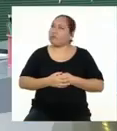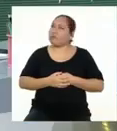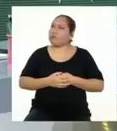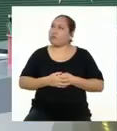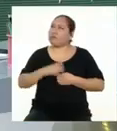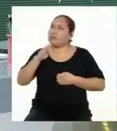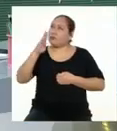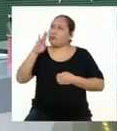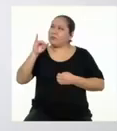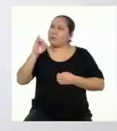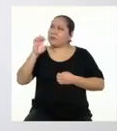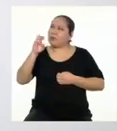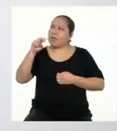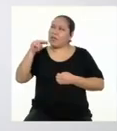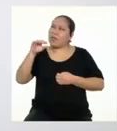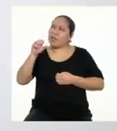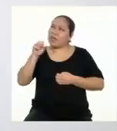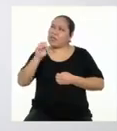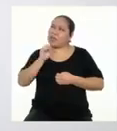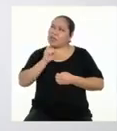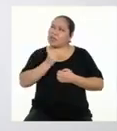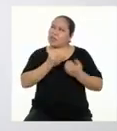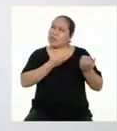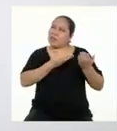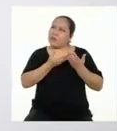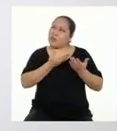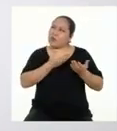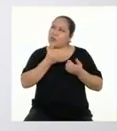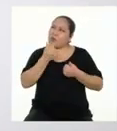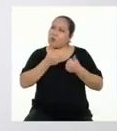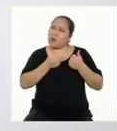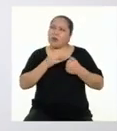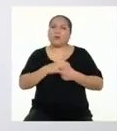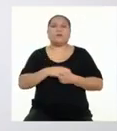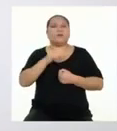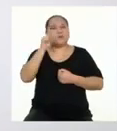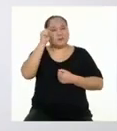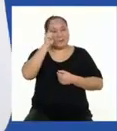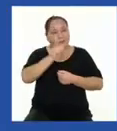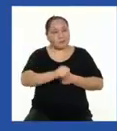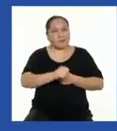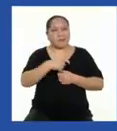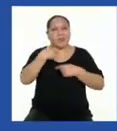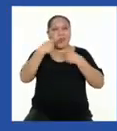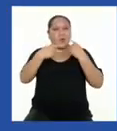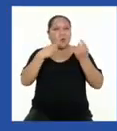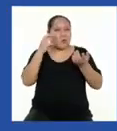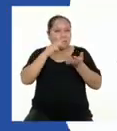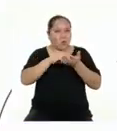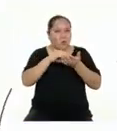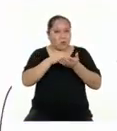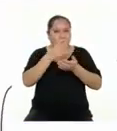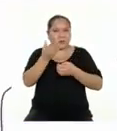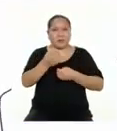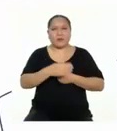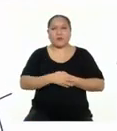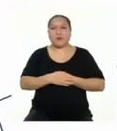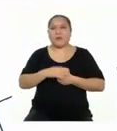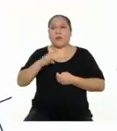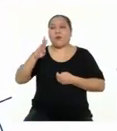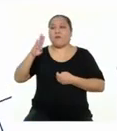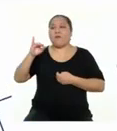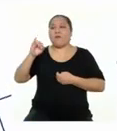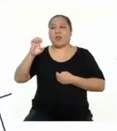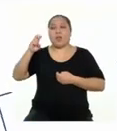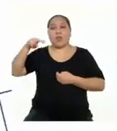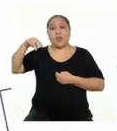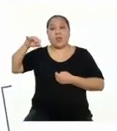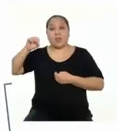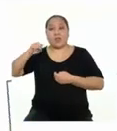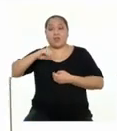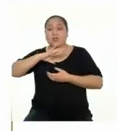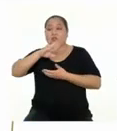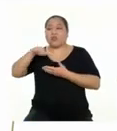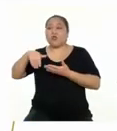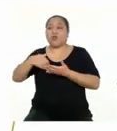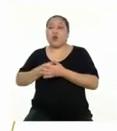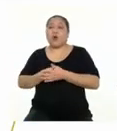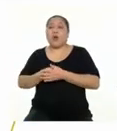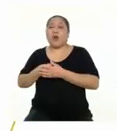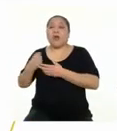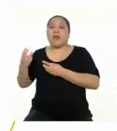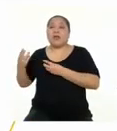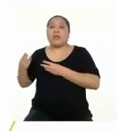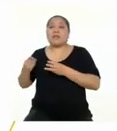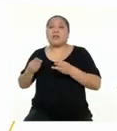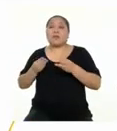¿Bienes y servicios? Así es, te cuento un poco más sobre eso. Los bienes son todos los